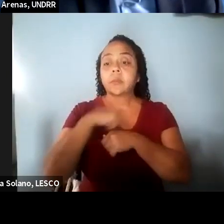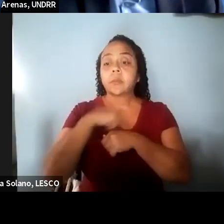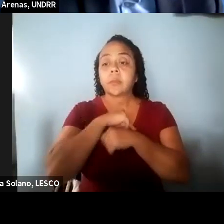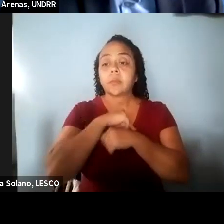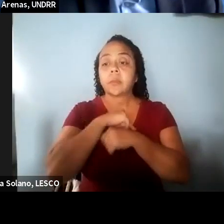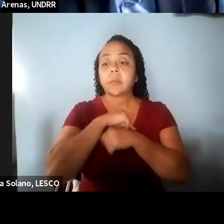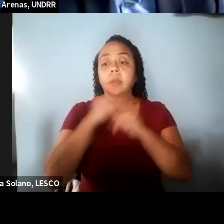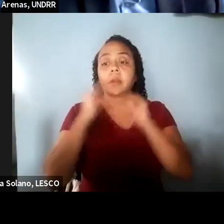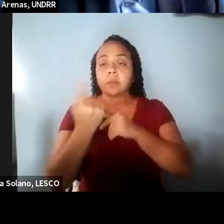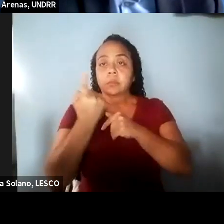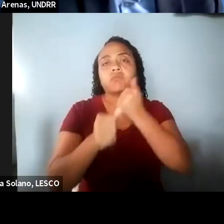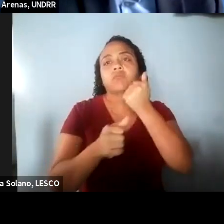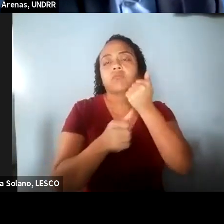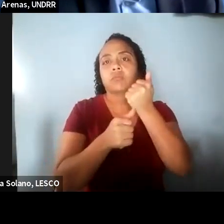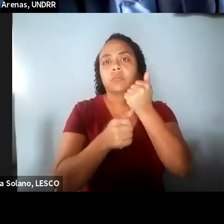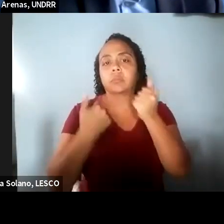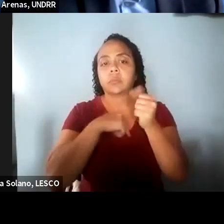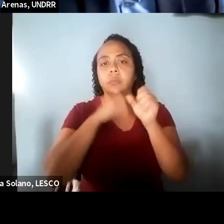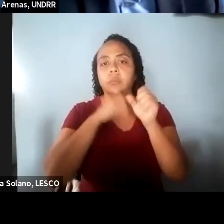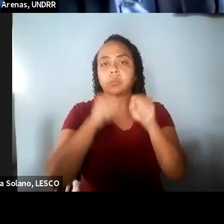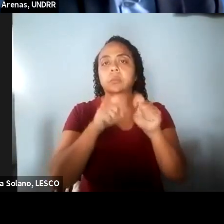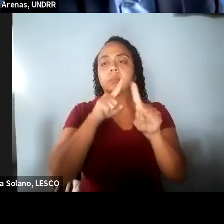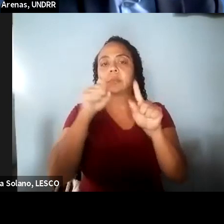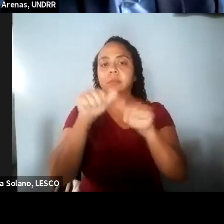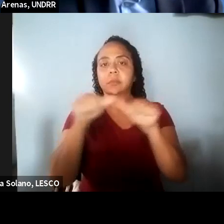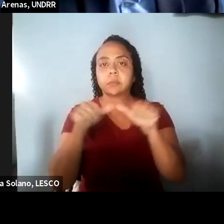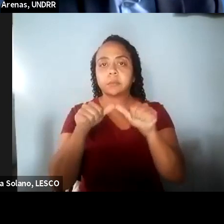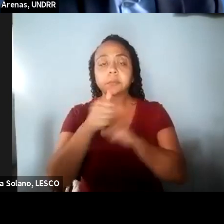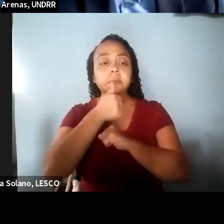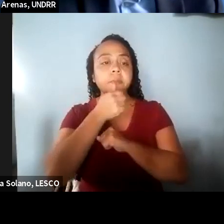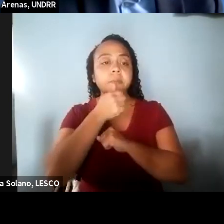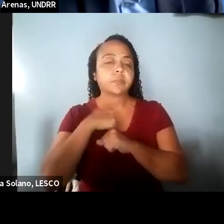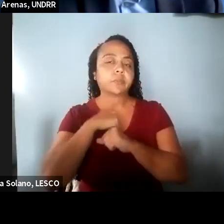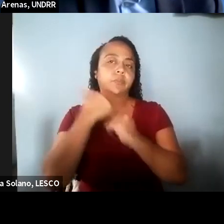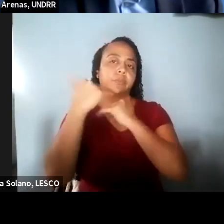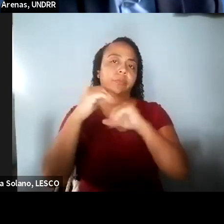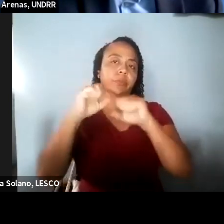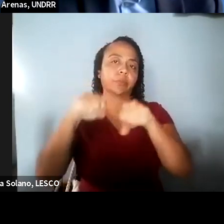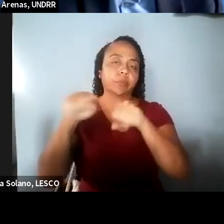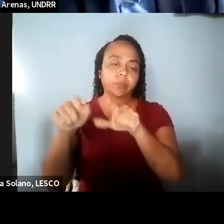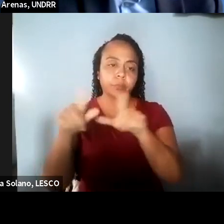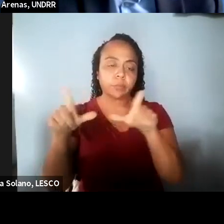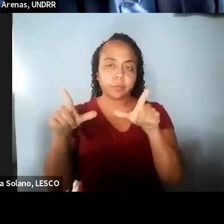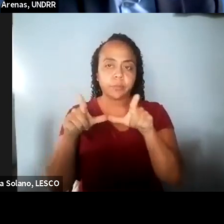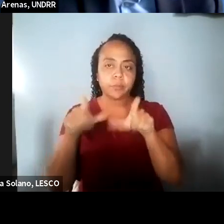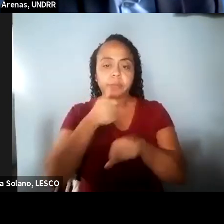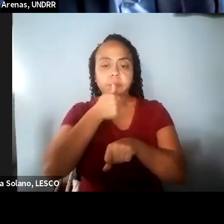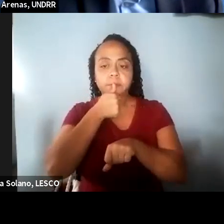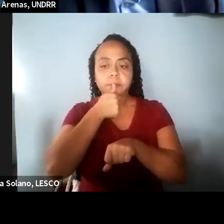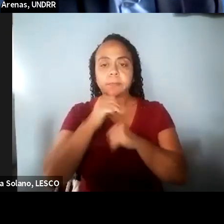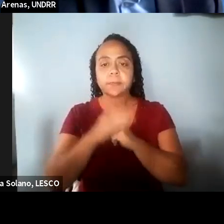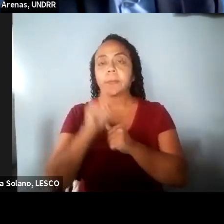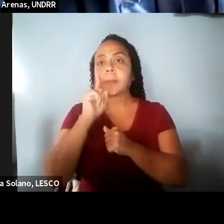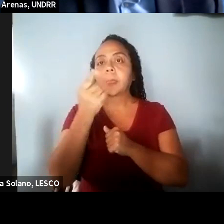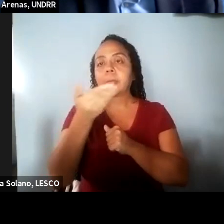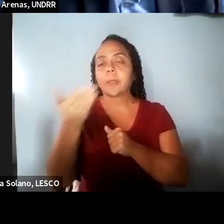asistencialismo que podemos derivar desde el sector privado estamos limitando las capacidades del sector privado uno de los elementos